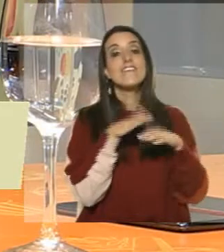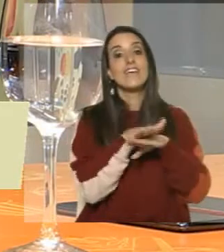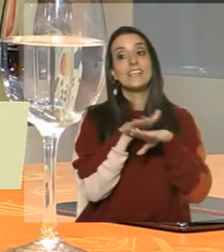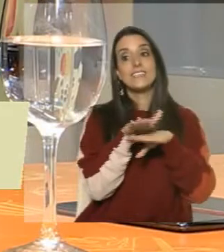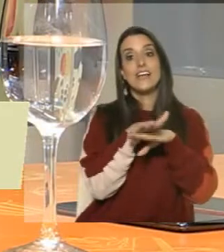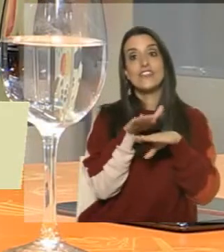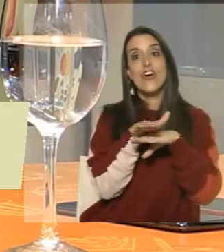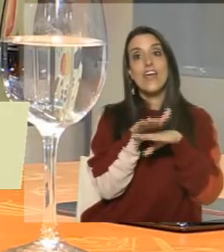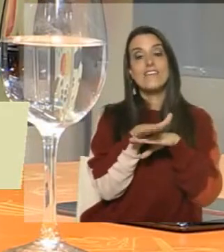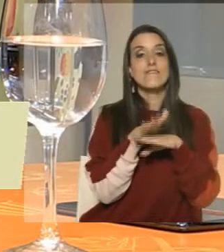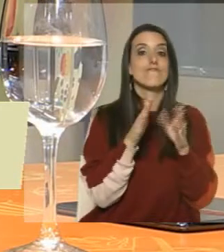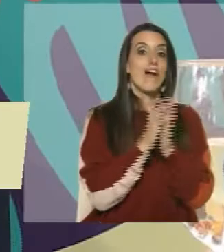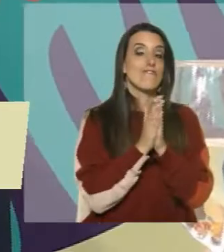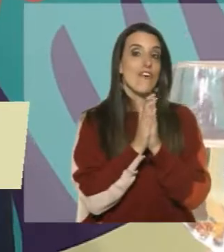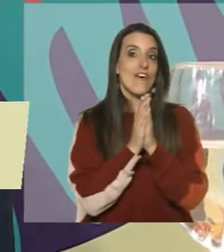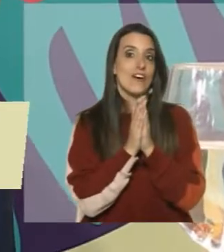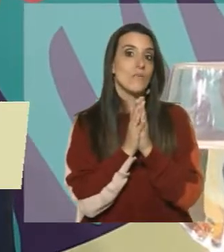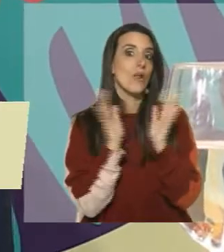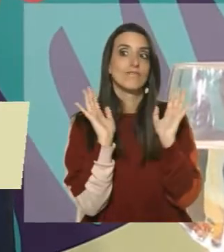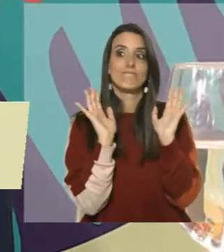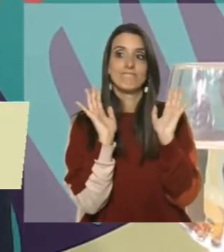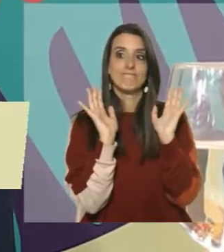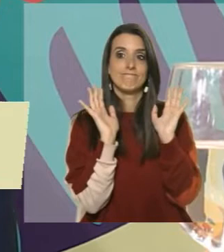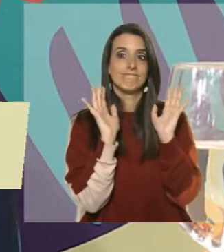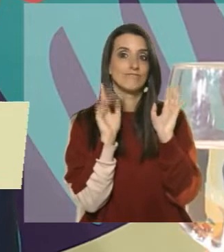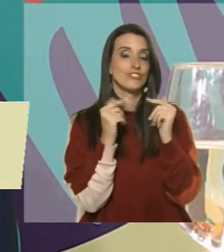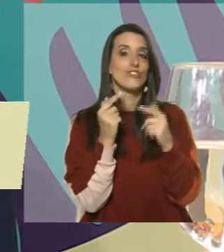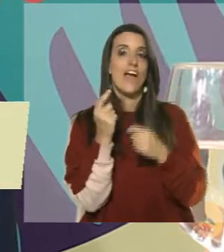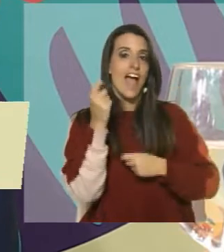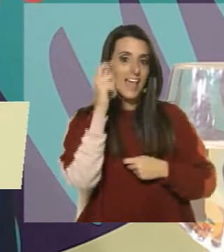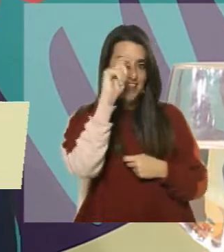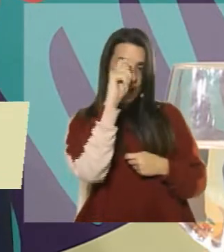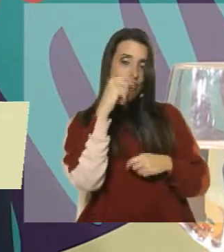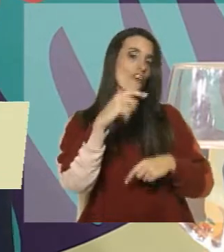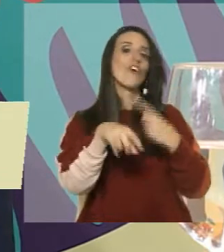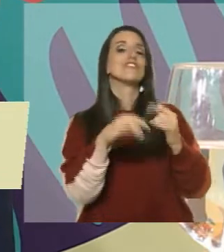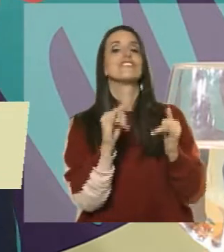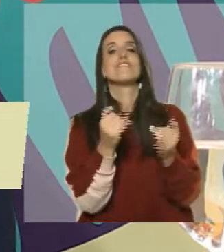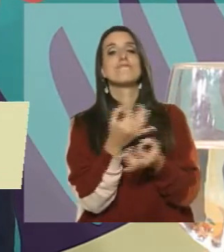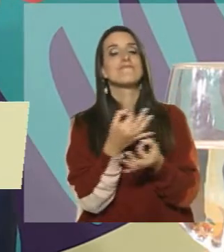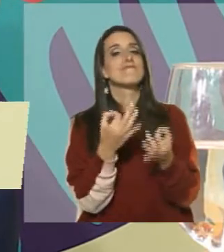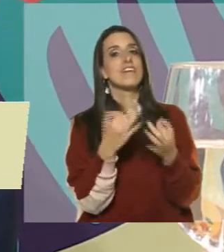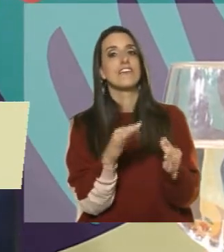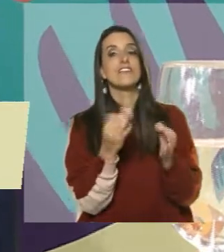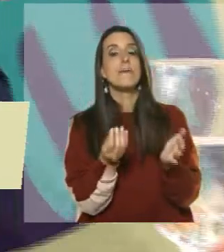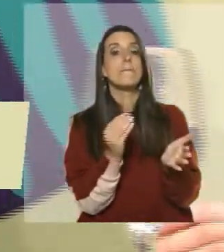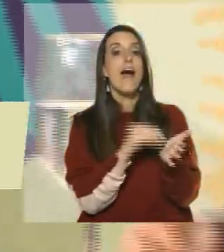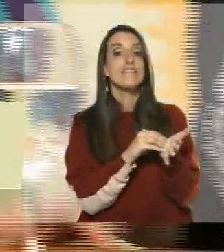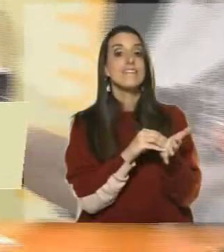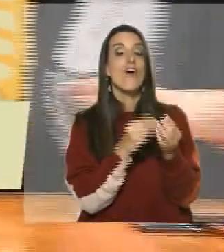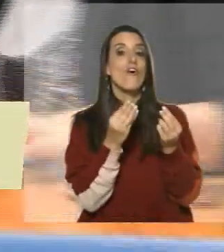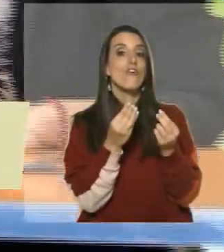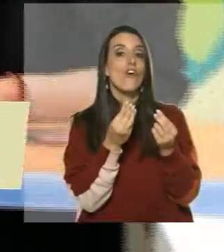Gracias a ustedes. Por favor. Por la invitación y bueno. Que siga el tango. Que siga, claro que sí, sin duda alguna. Y además con